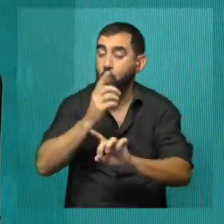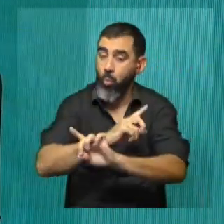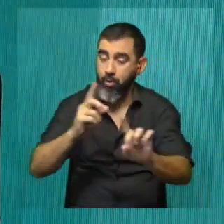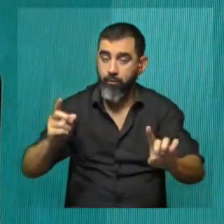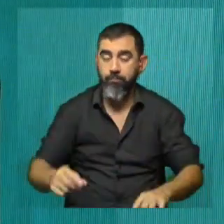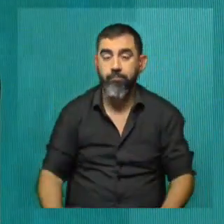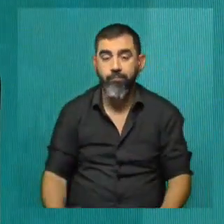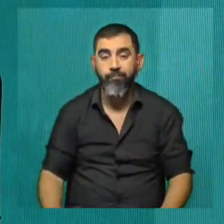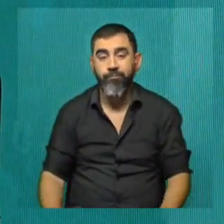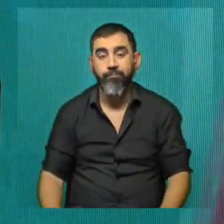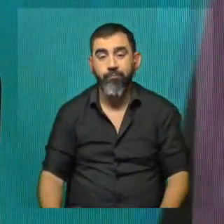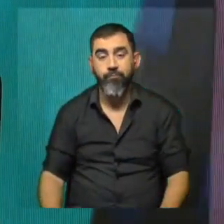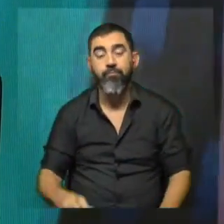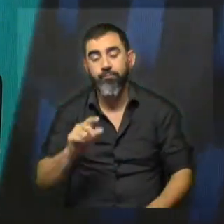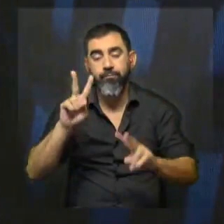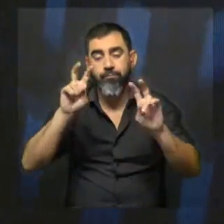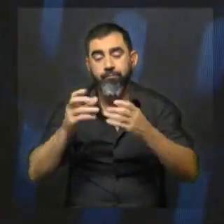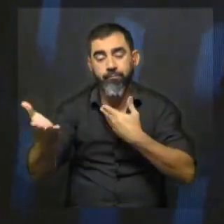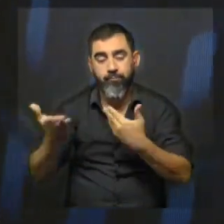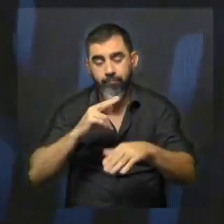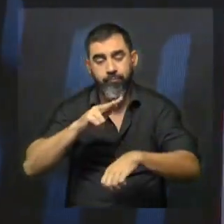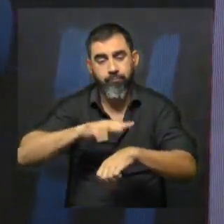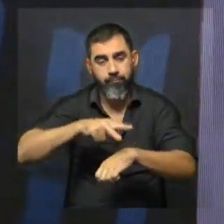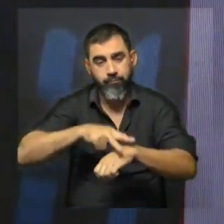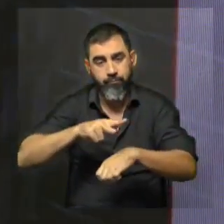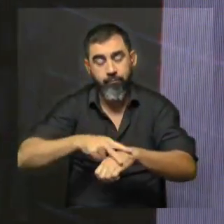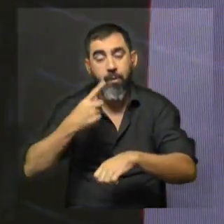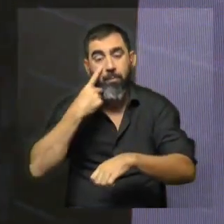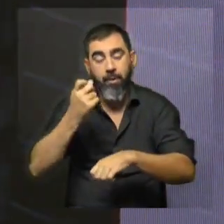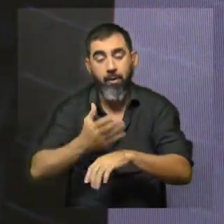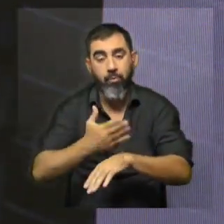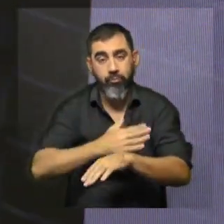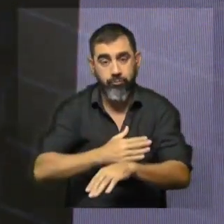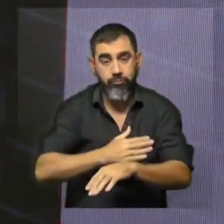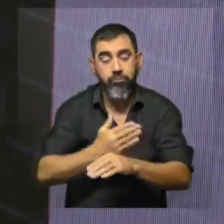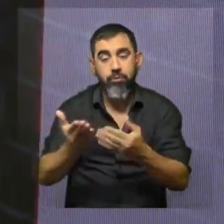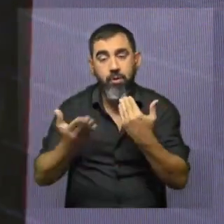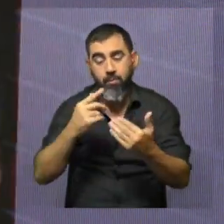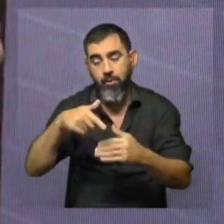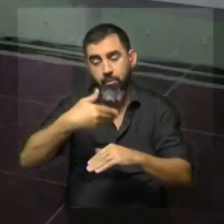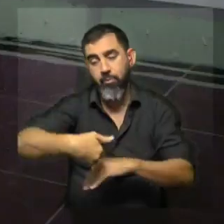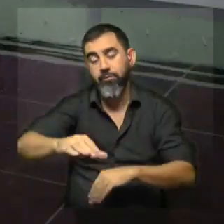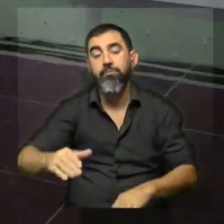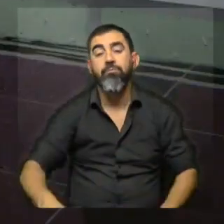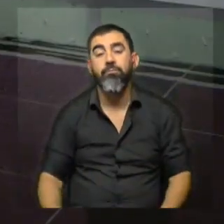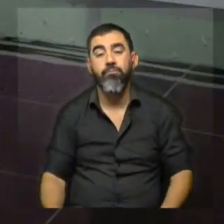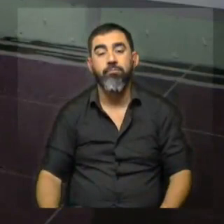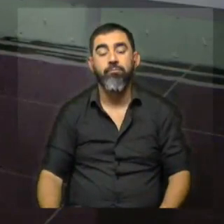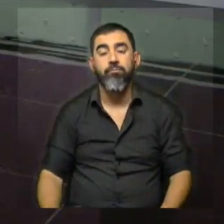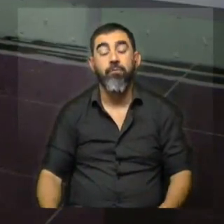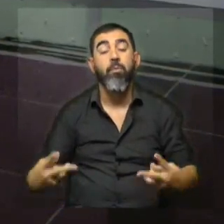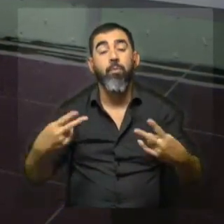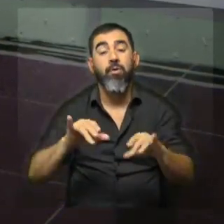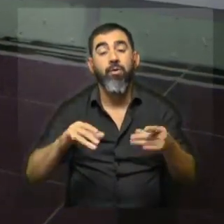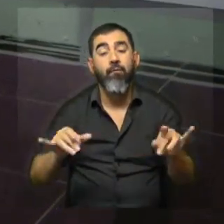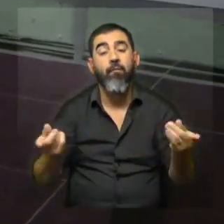que digamos. Así que de eso y más recomendaciones, las precauciones que hay que tener, vamos a estar hablando con ella en el Correo de la Mañana. Bueno, una pausa y